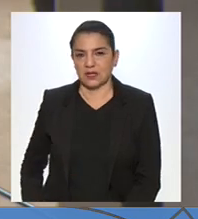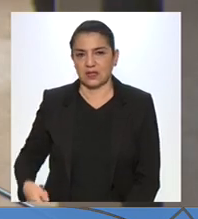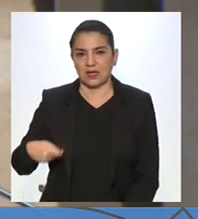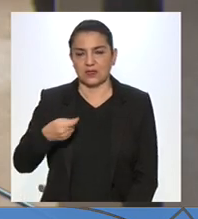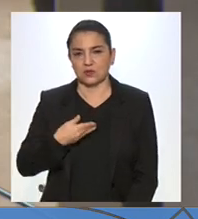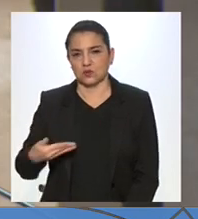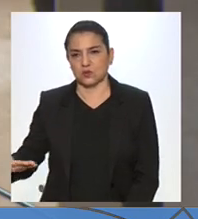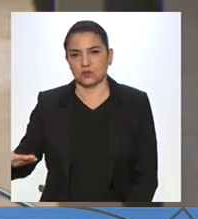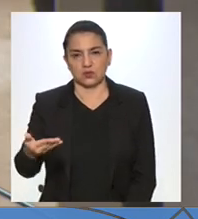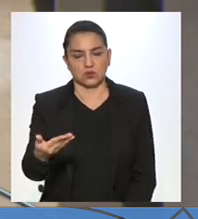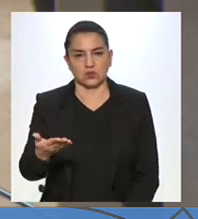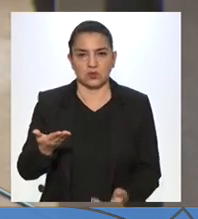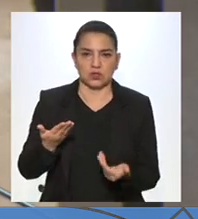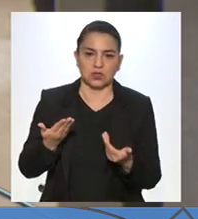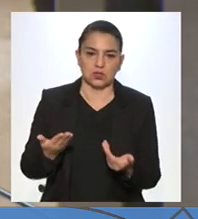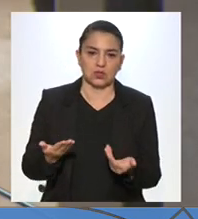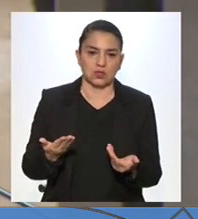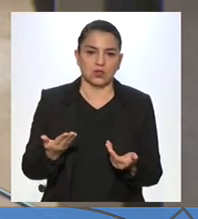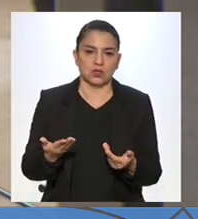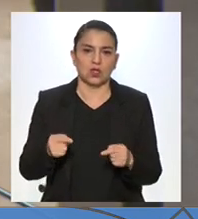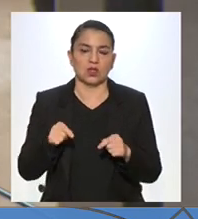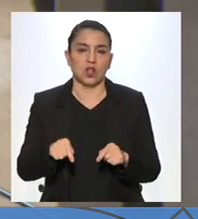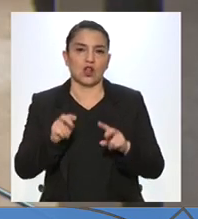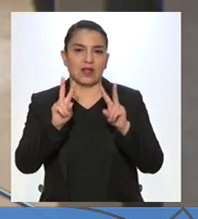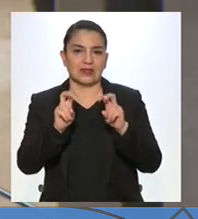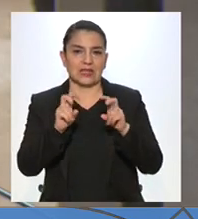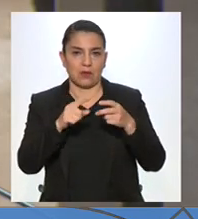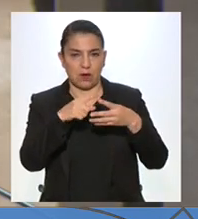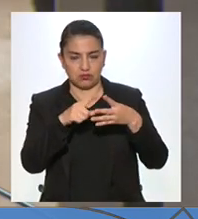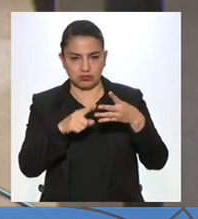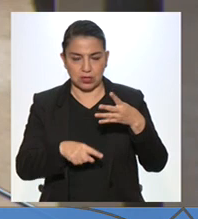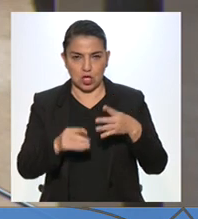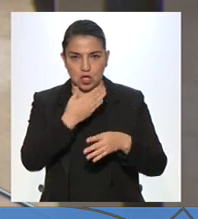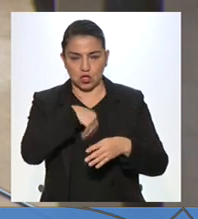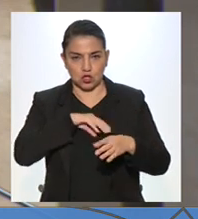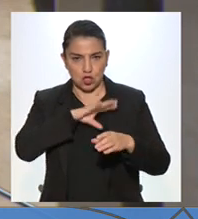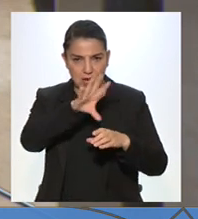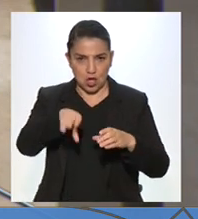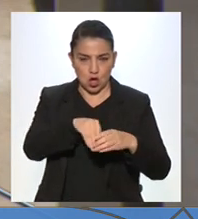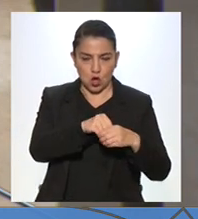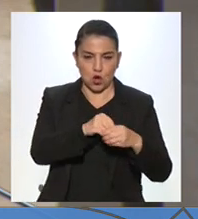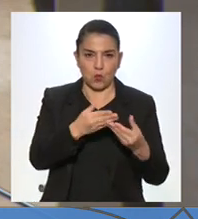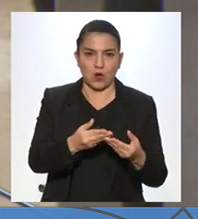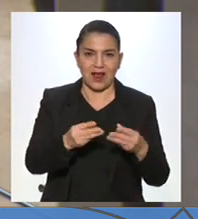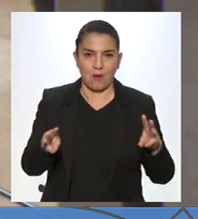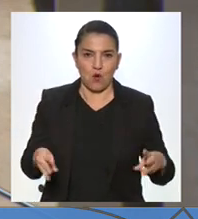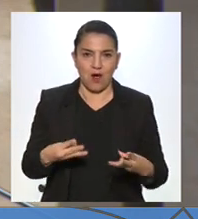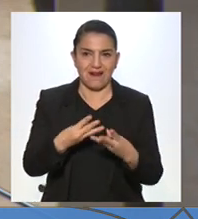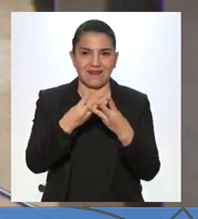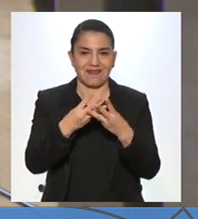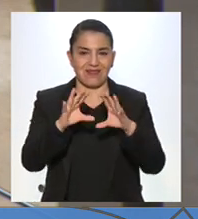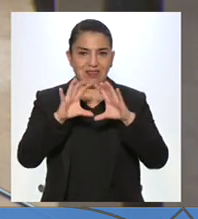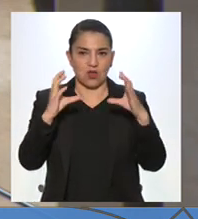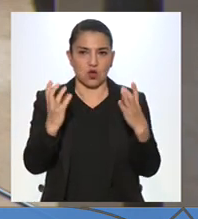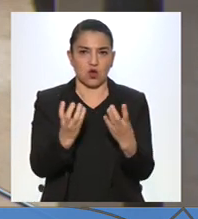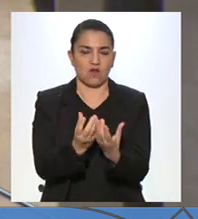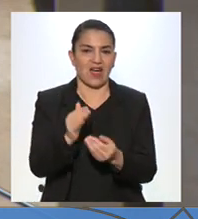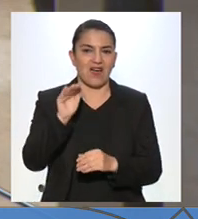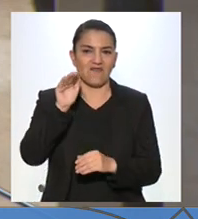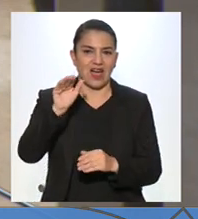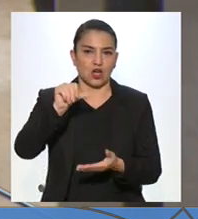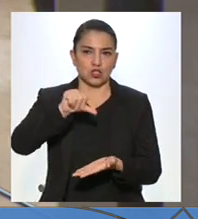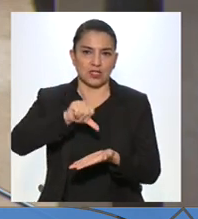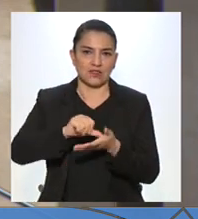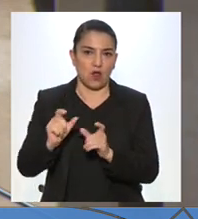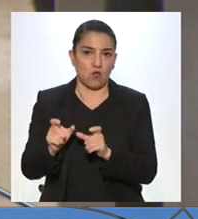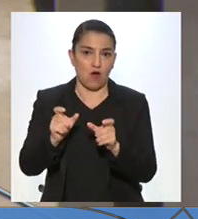ha estado trabajando bastante en estos temas. Nosotros nos incorporamos a una red global de bancos centrales y reguladores